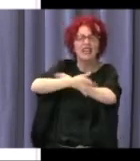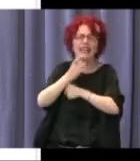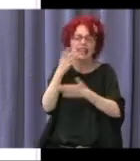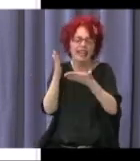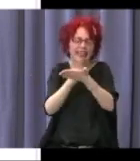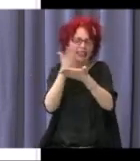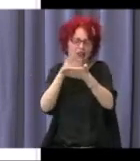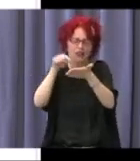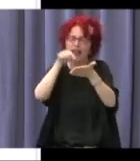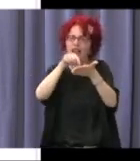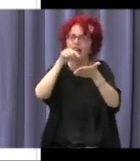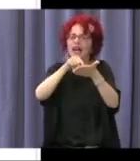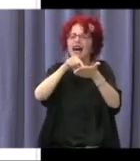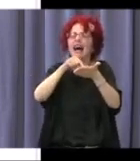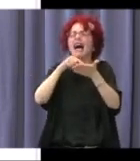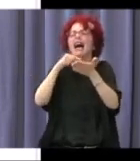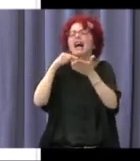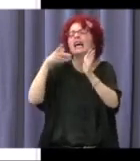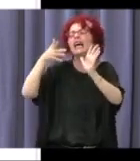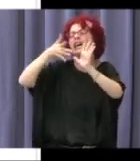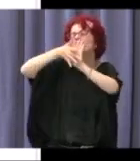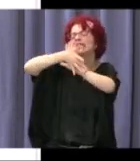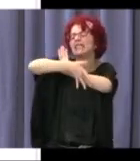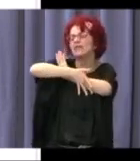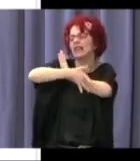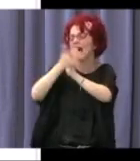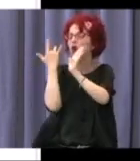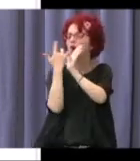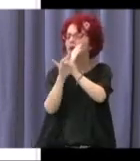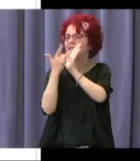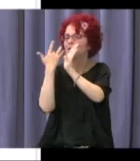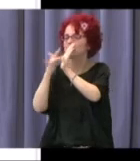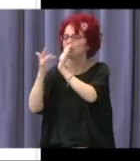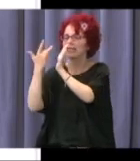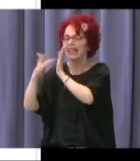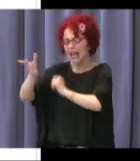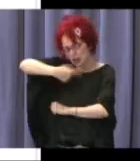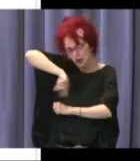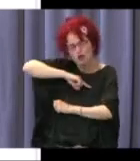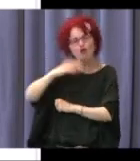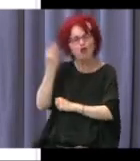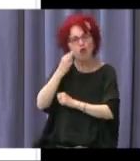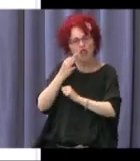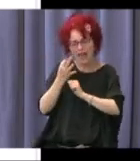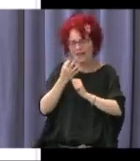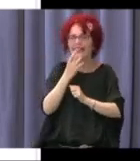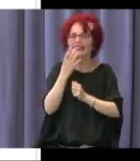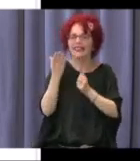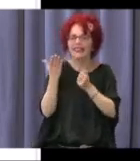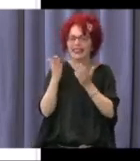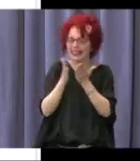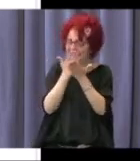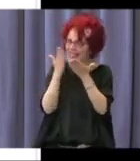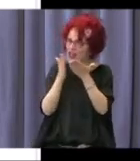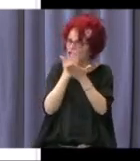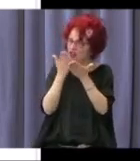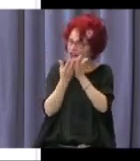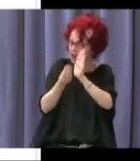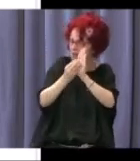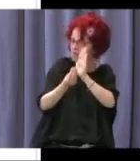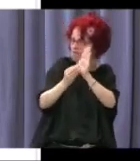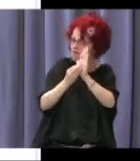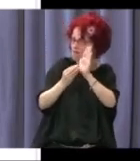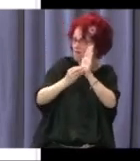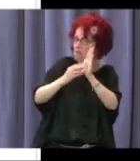para eso. El diccionario está para que estén todas las palabras que usamos. Yo muchas veces explico en clase el concepto de